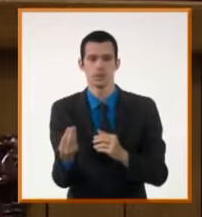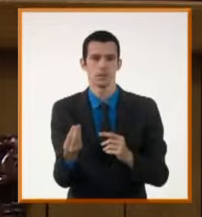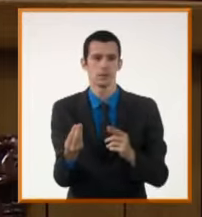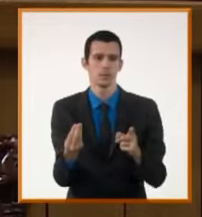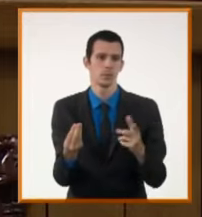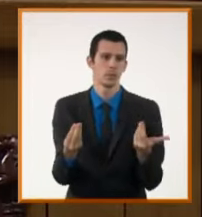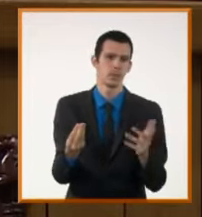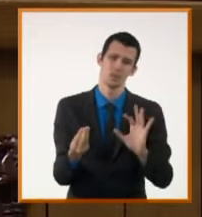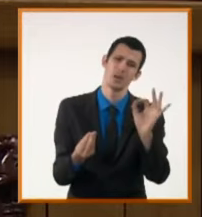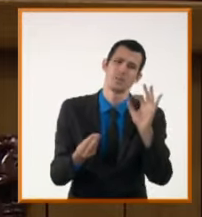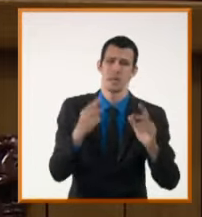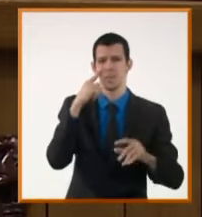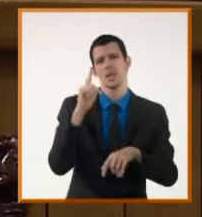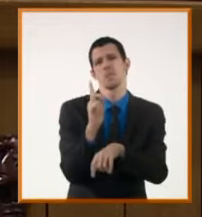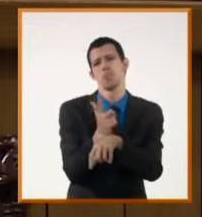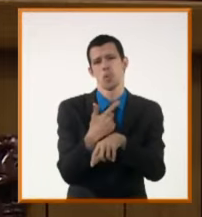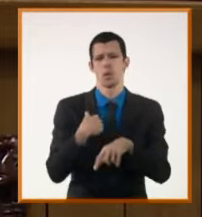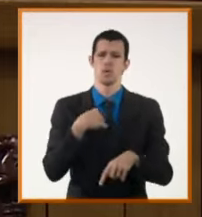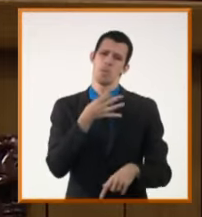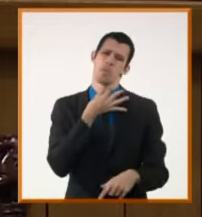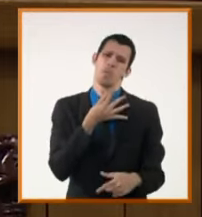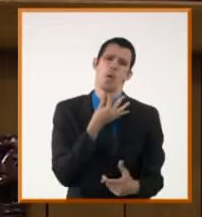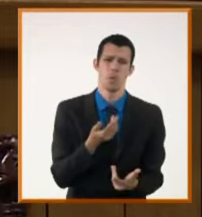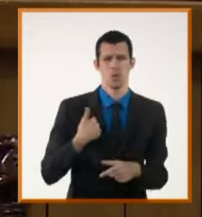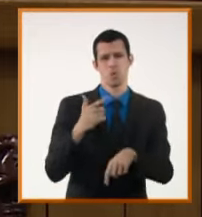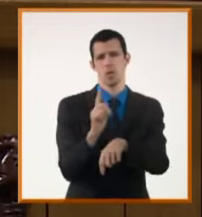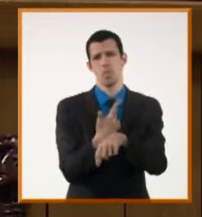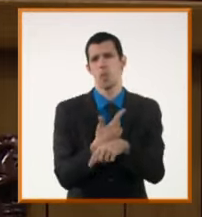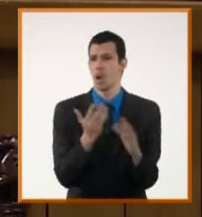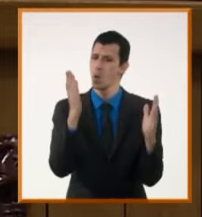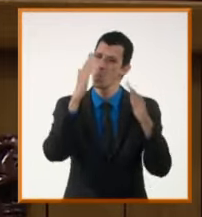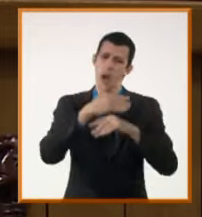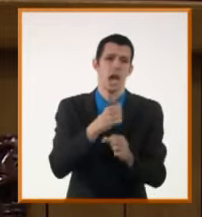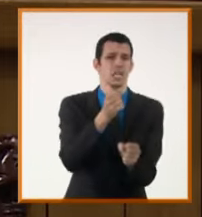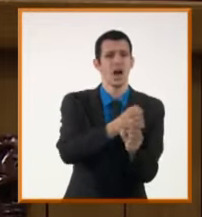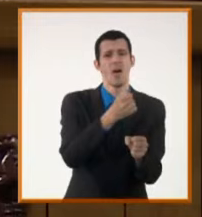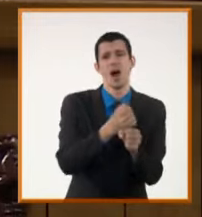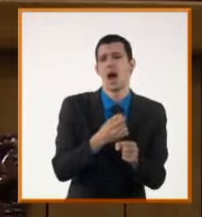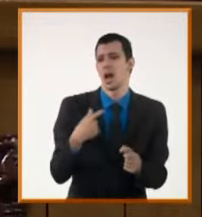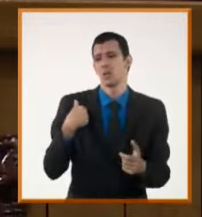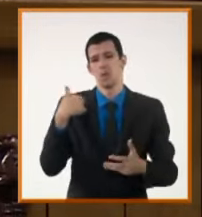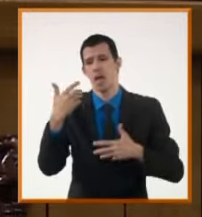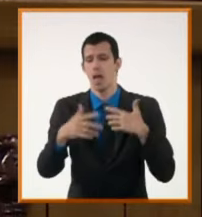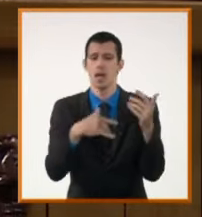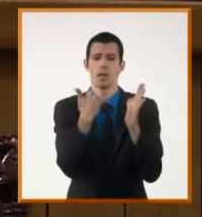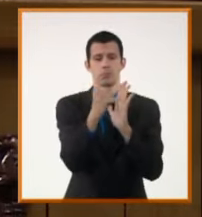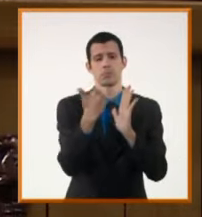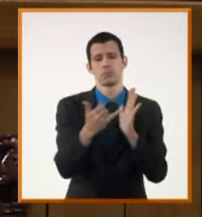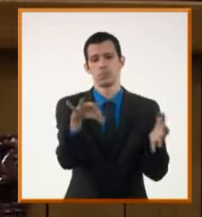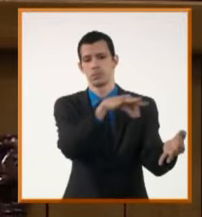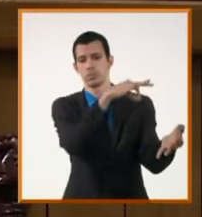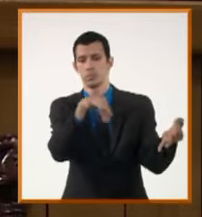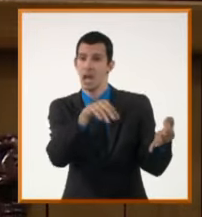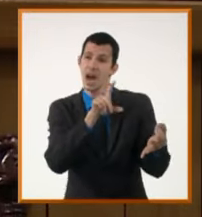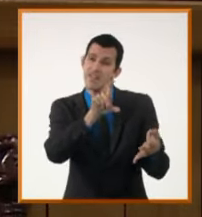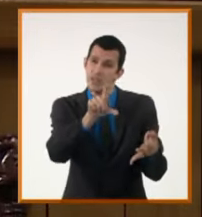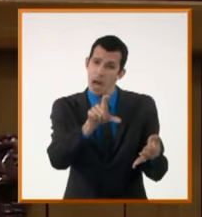temas de plantillas que no son estrictamente necesarias y un grupo de gastos que